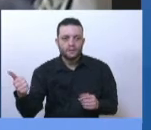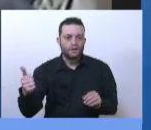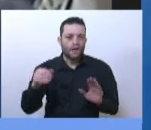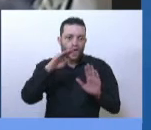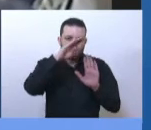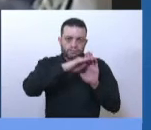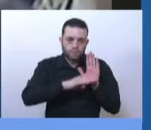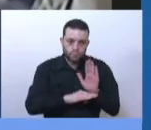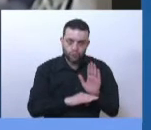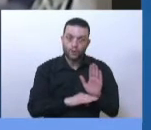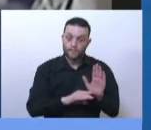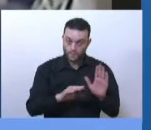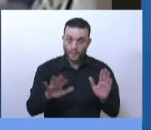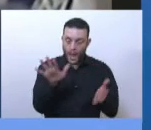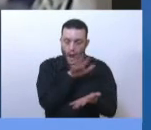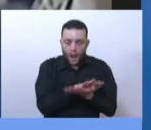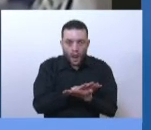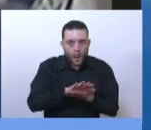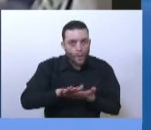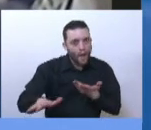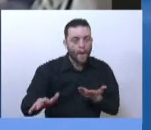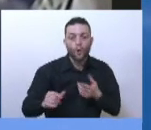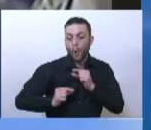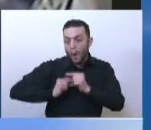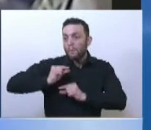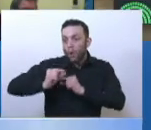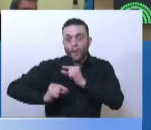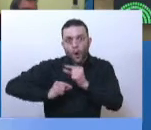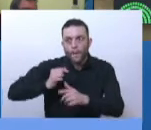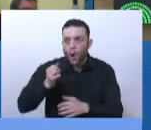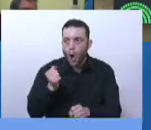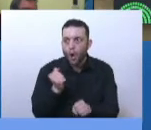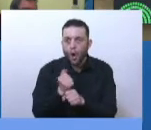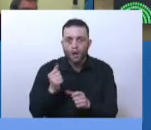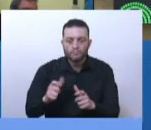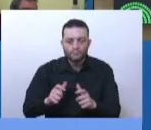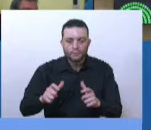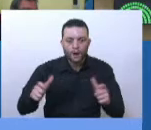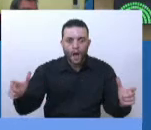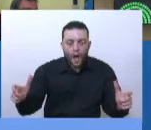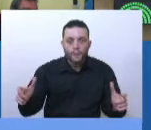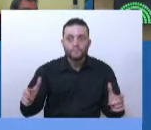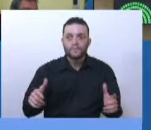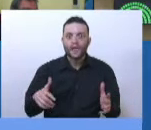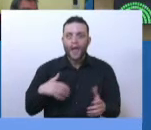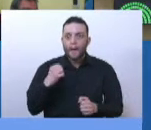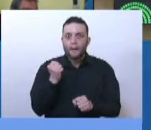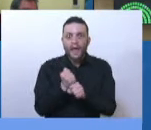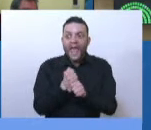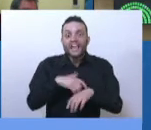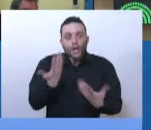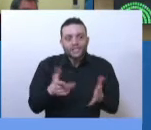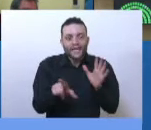medida que se fue desarrollando la actividad, se hicieron ajustes que debían estar